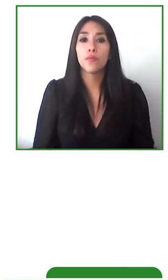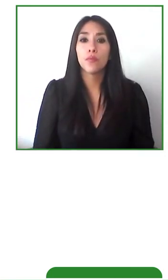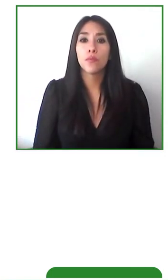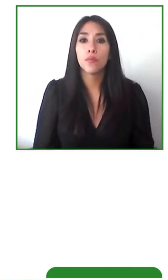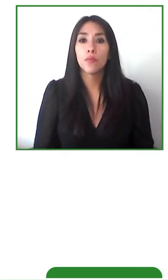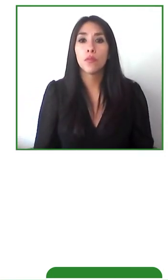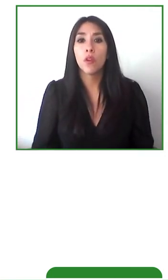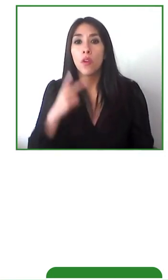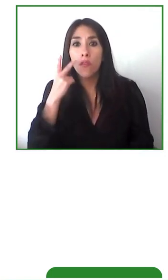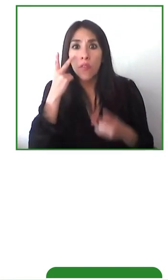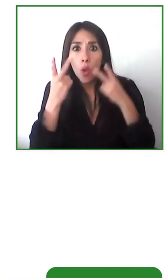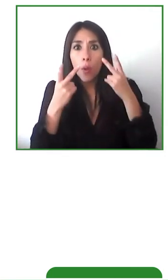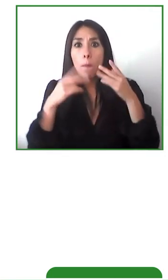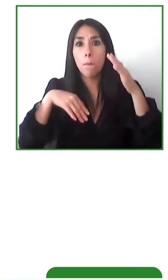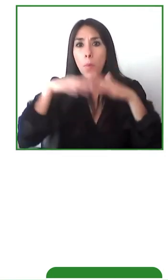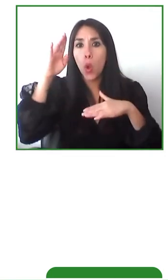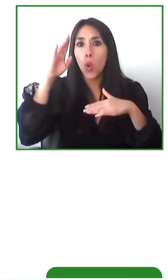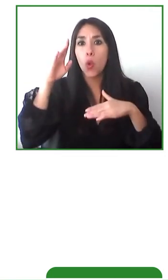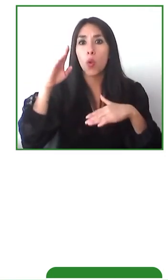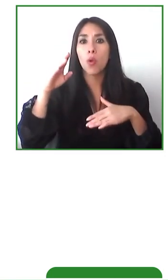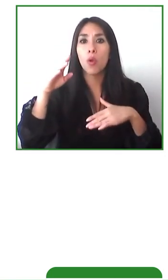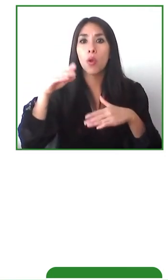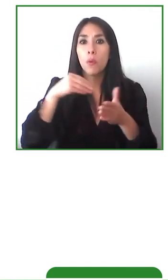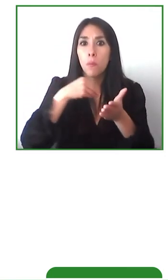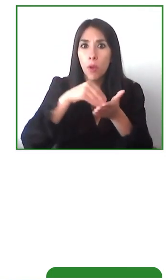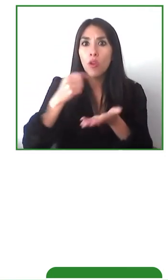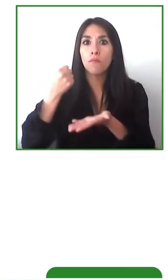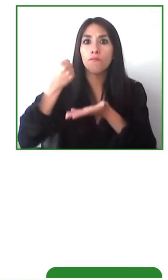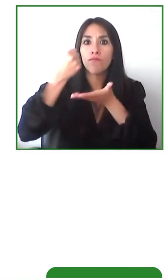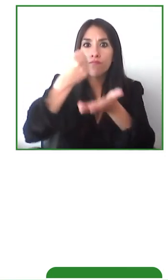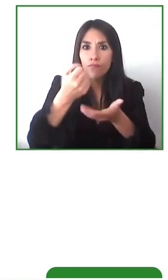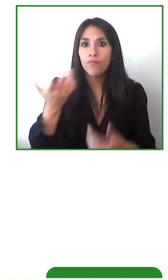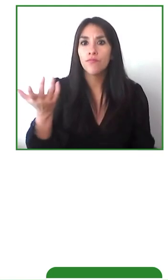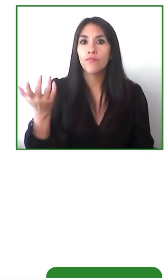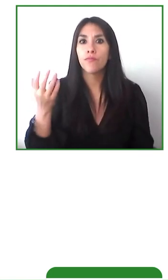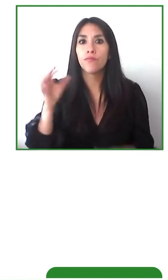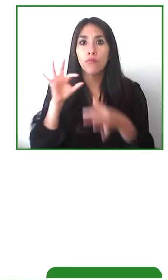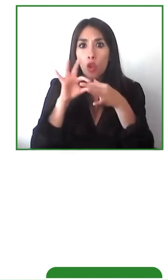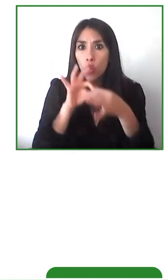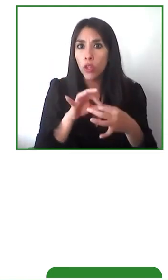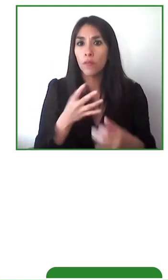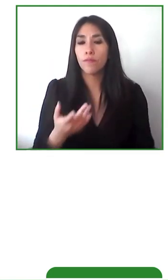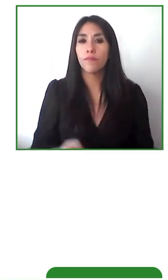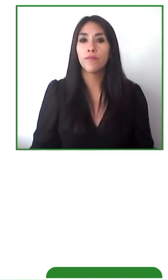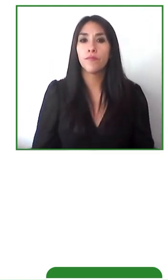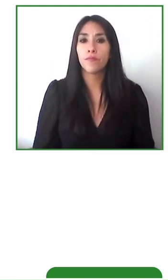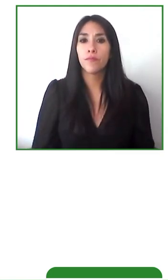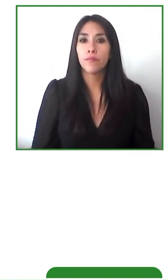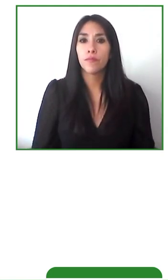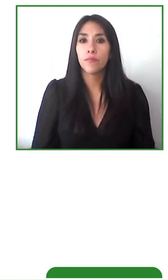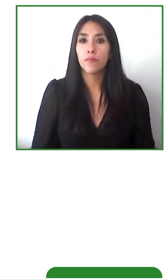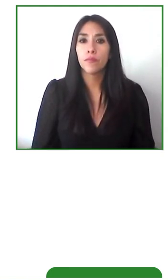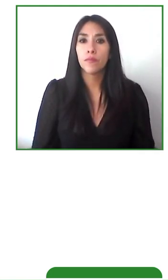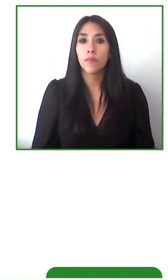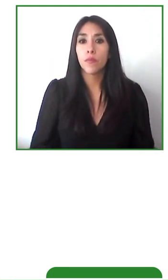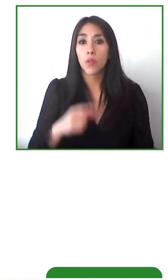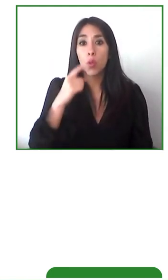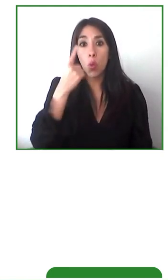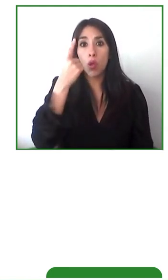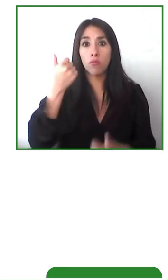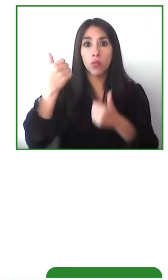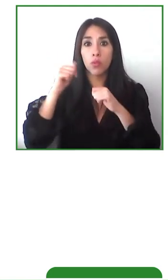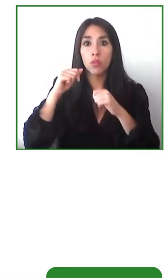y que tengamos todo en común. Y uno de los desafíos es que todas estas historias, los cuentos, son